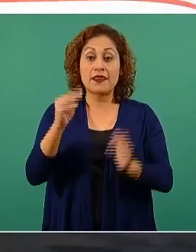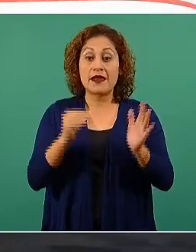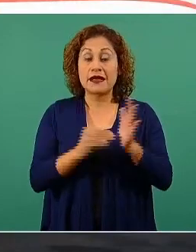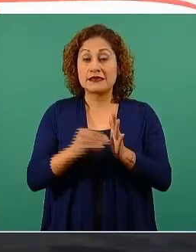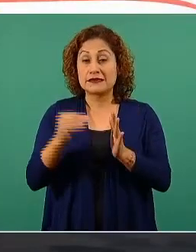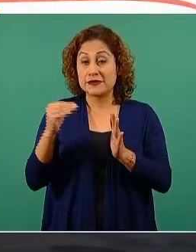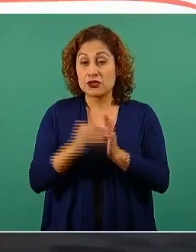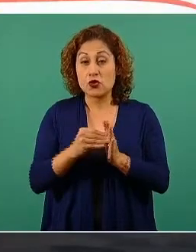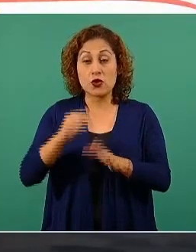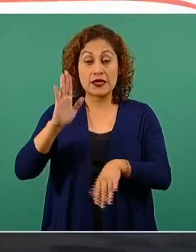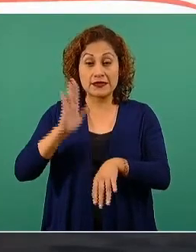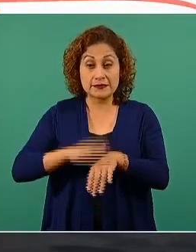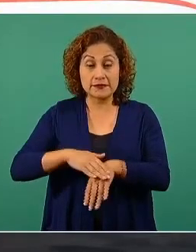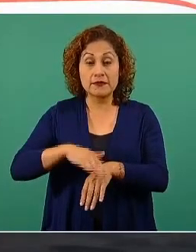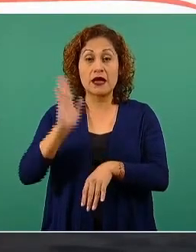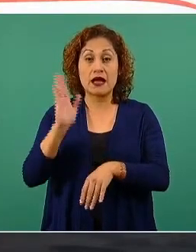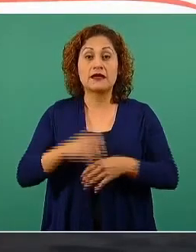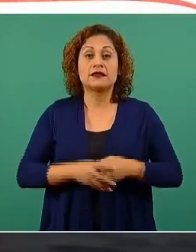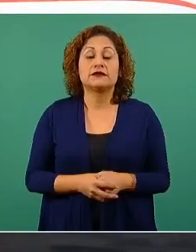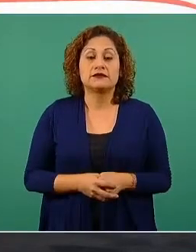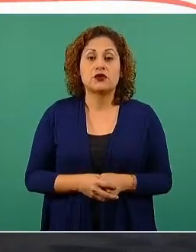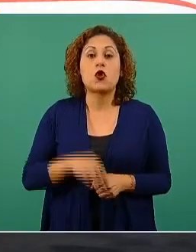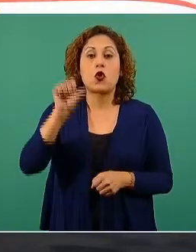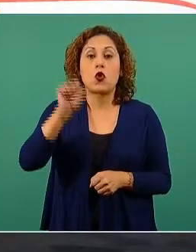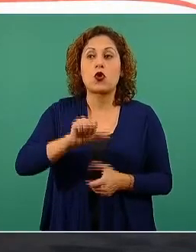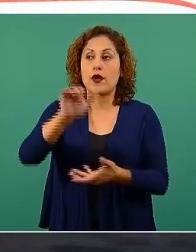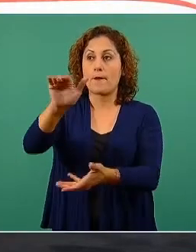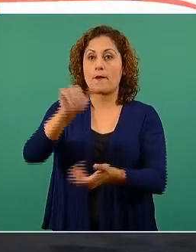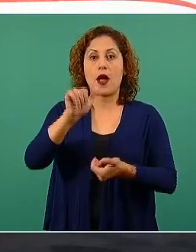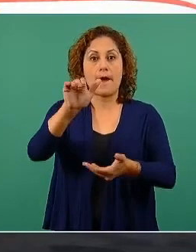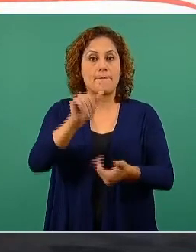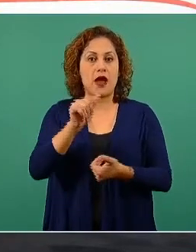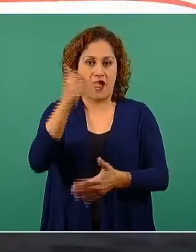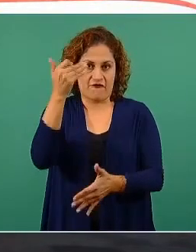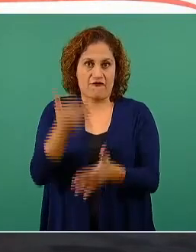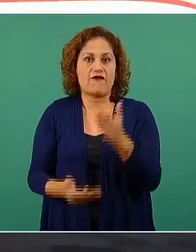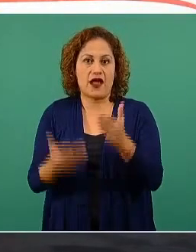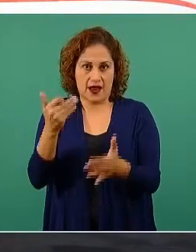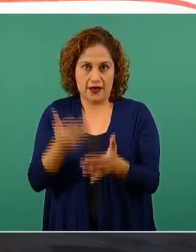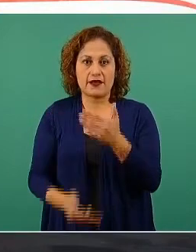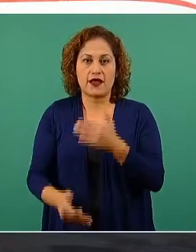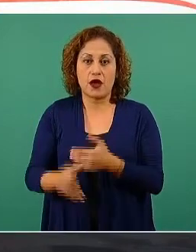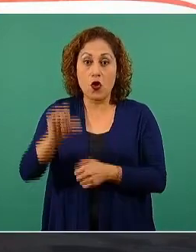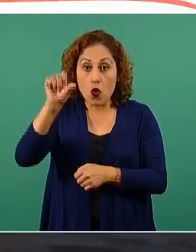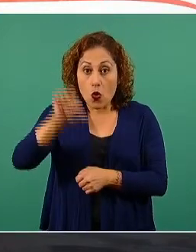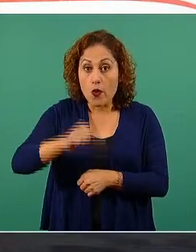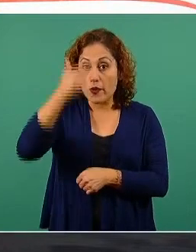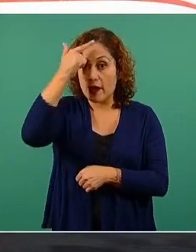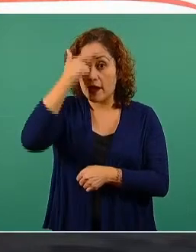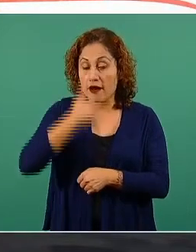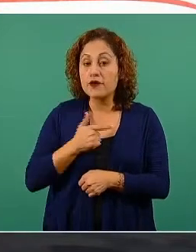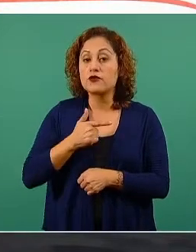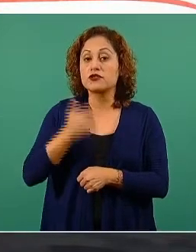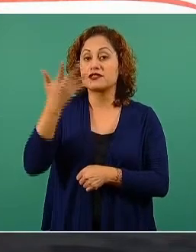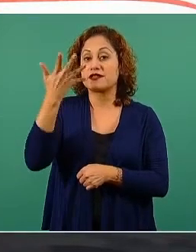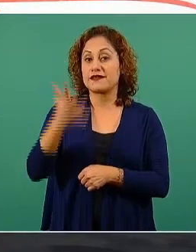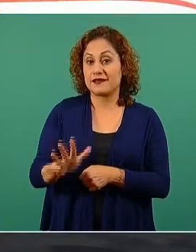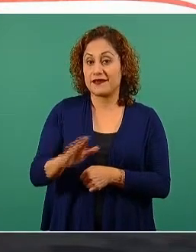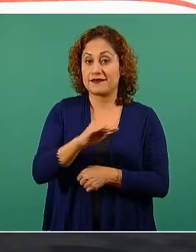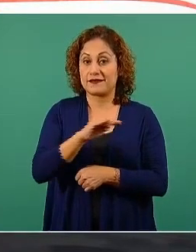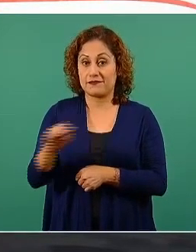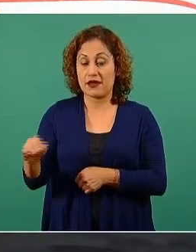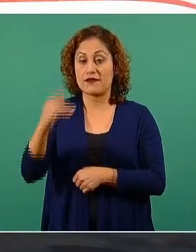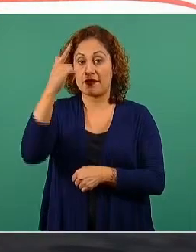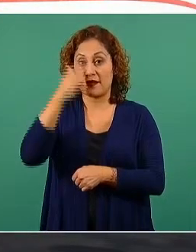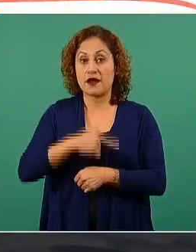de dosis de vacunas van a llegar al día de hoy. Todavía no completas porque en la noche, hoy a las 22:30 horas, llega